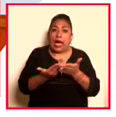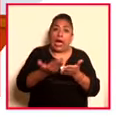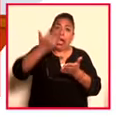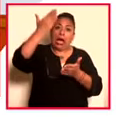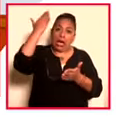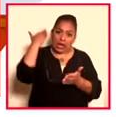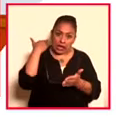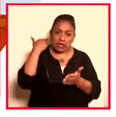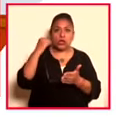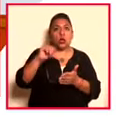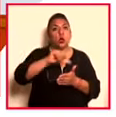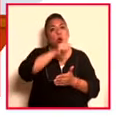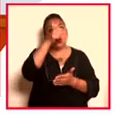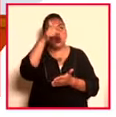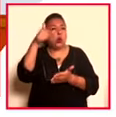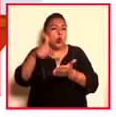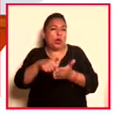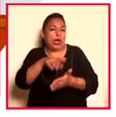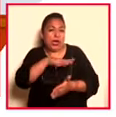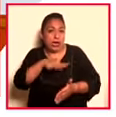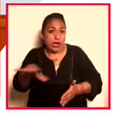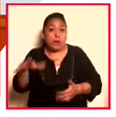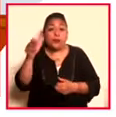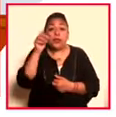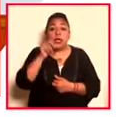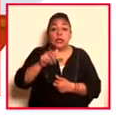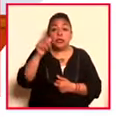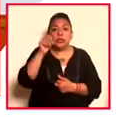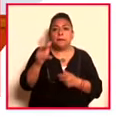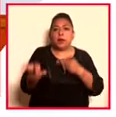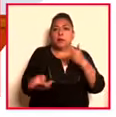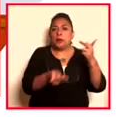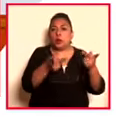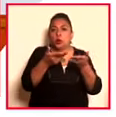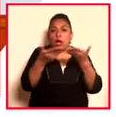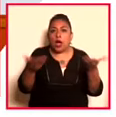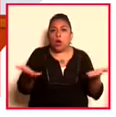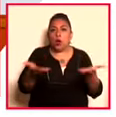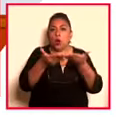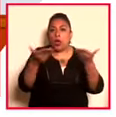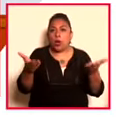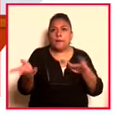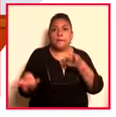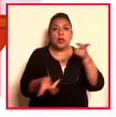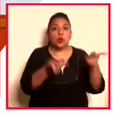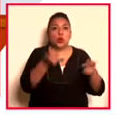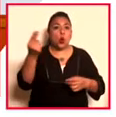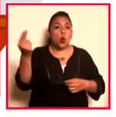otros sitios en general, son siempre preguntas del presente, son preguntas de una gran urgencia.